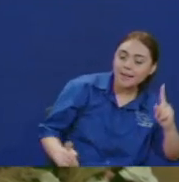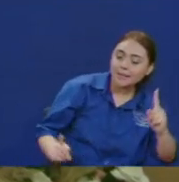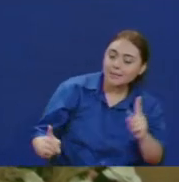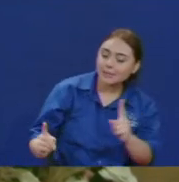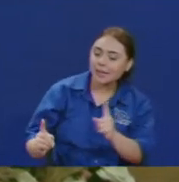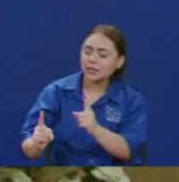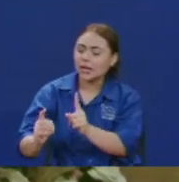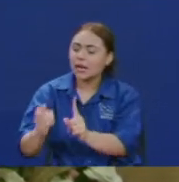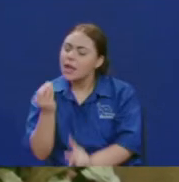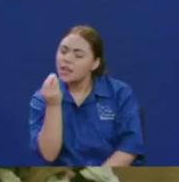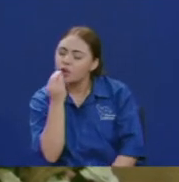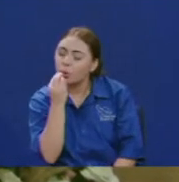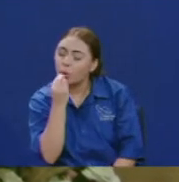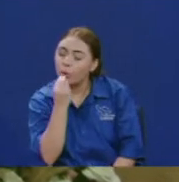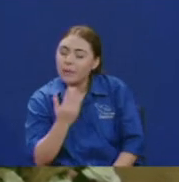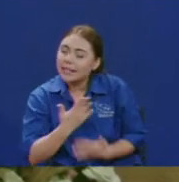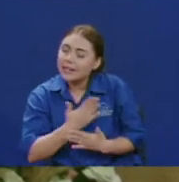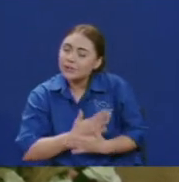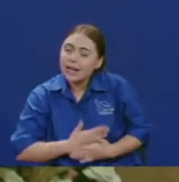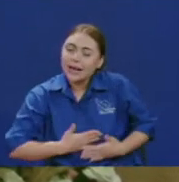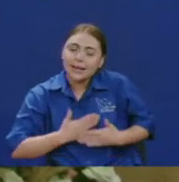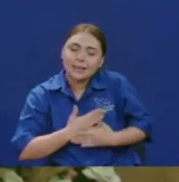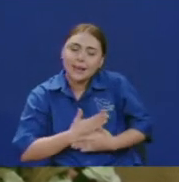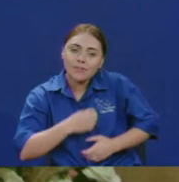dice: qué rico,